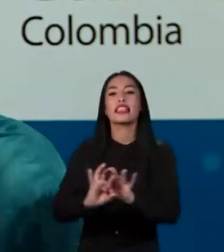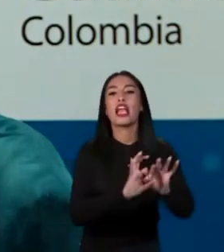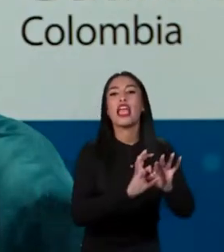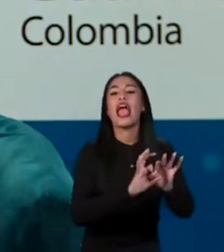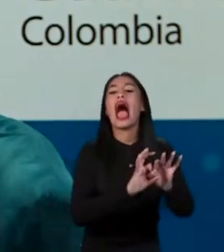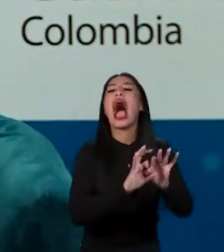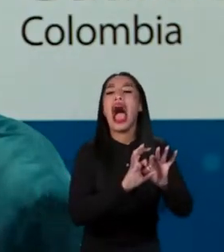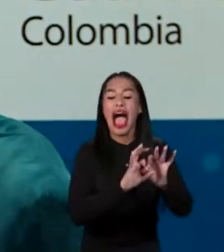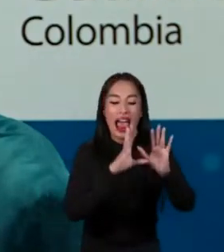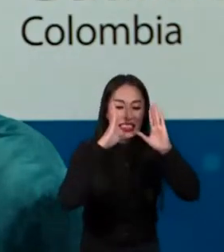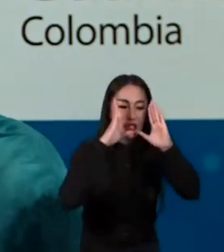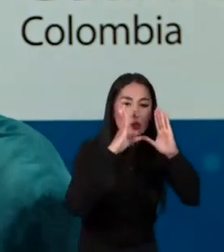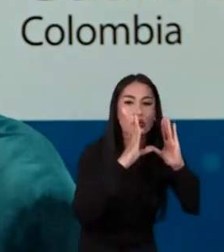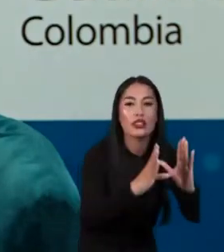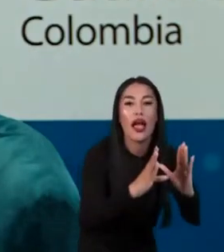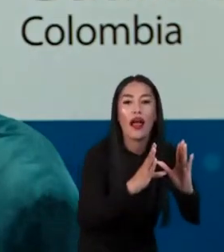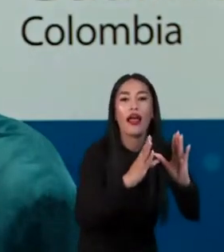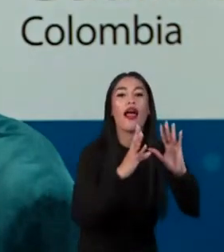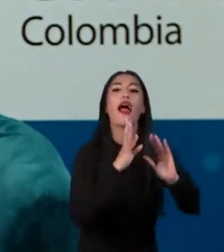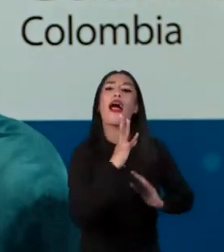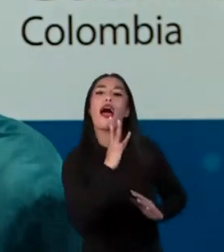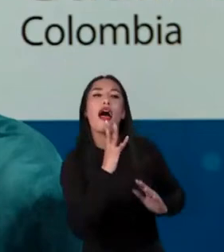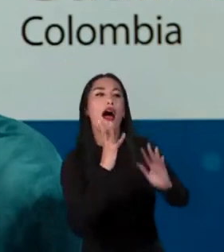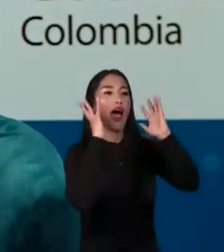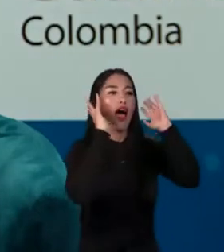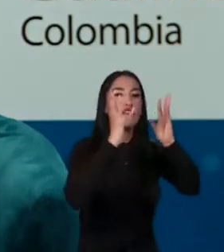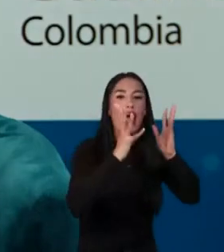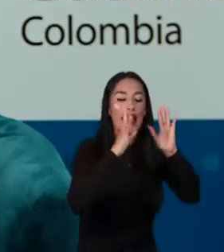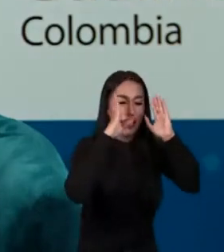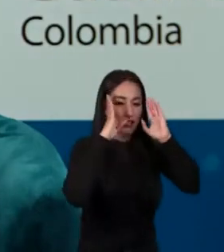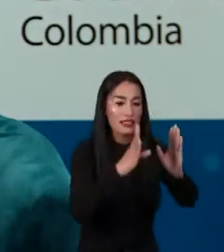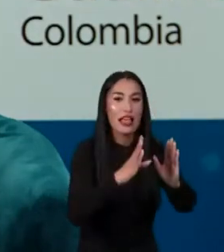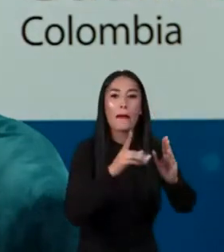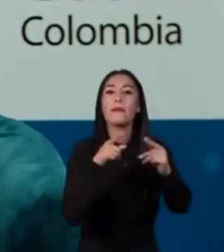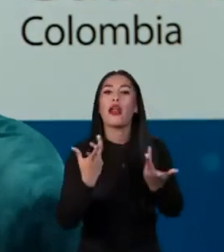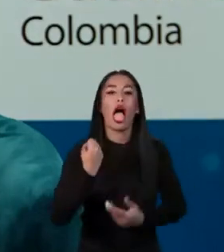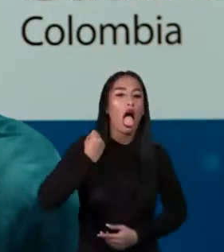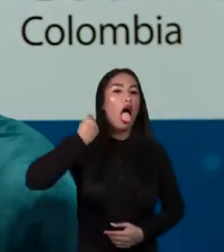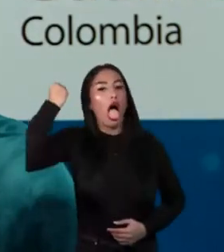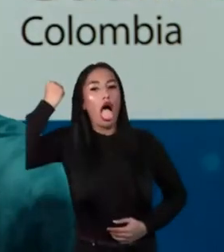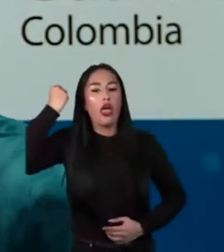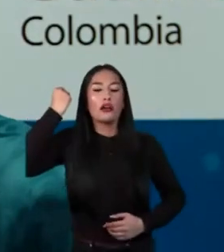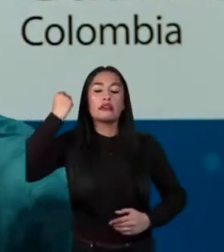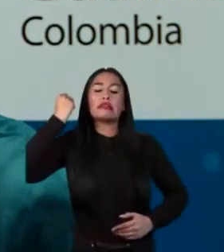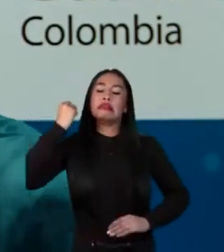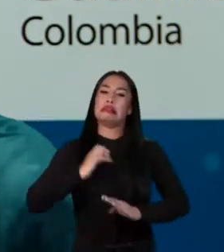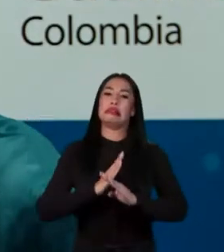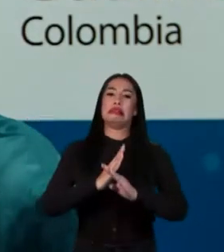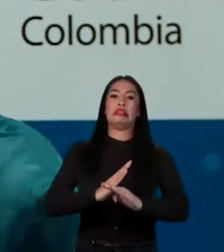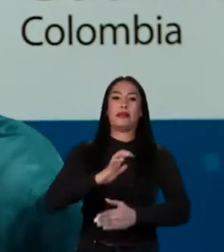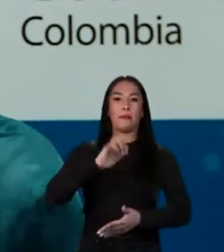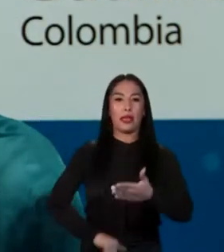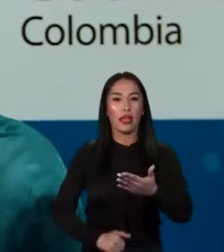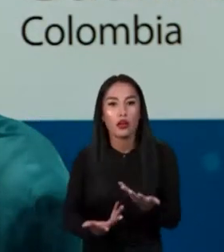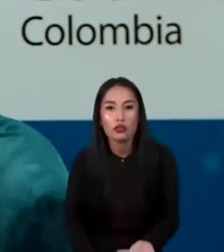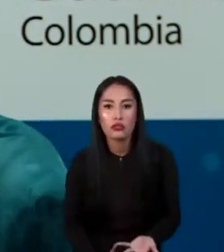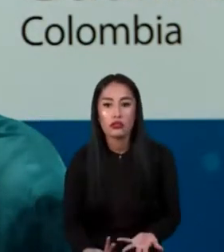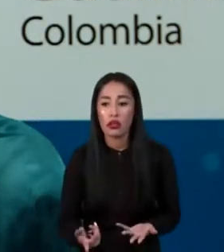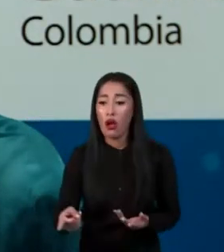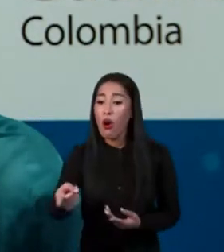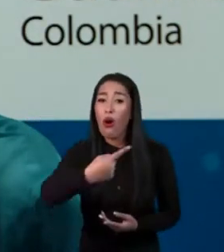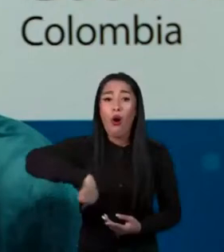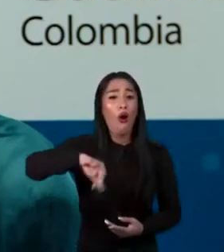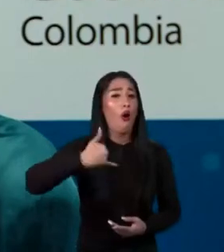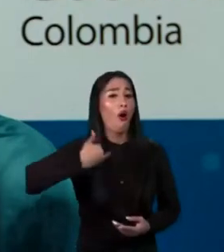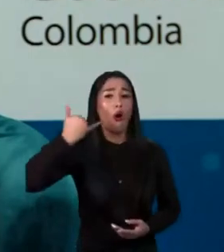para evitar los suicidios evitar los suicidios dentro de unos muchachos que nunca